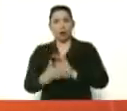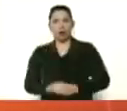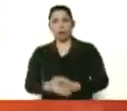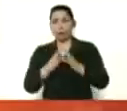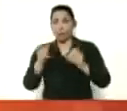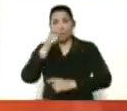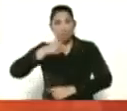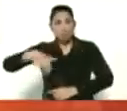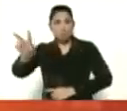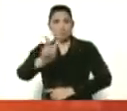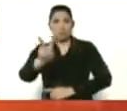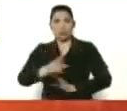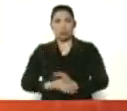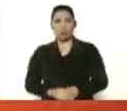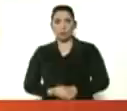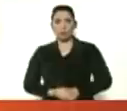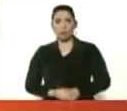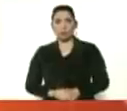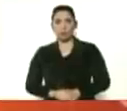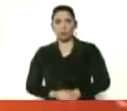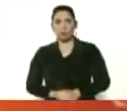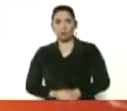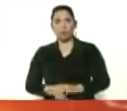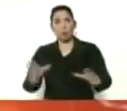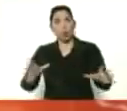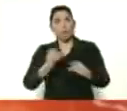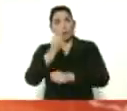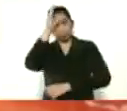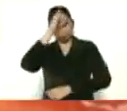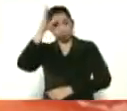la población venezolana, de todo nuestro pueblo. Confío en la